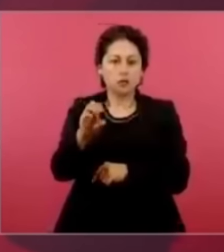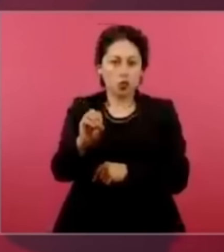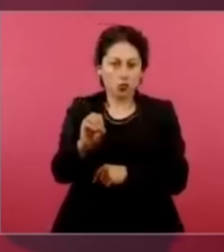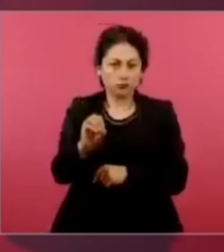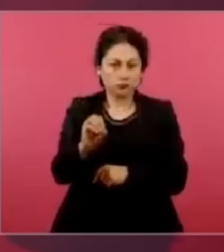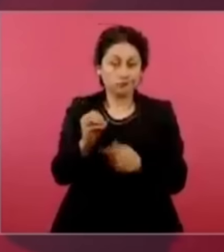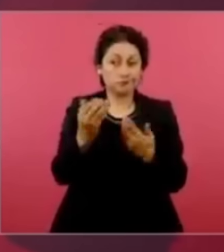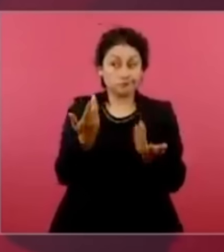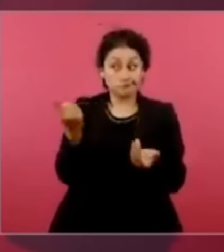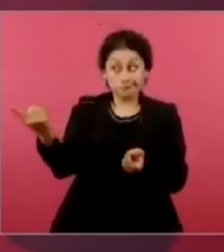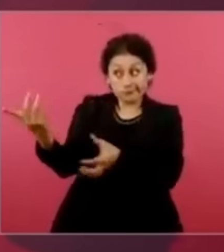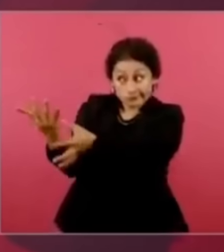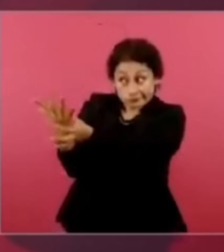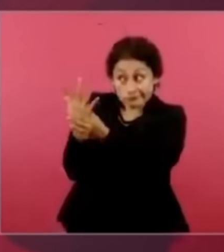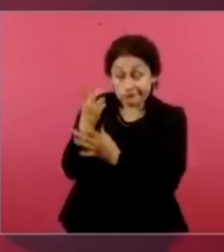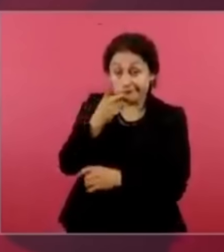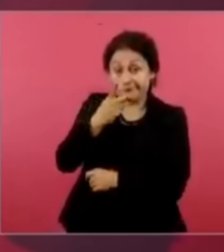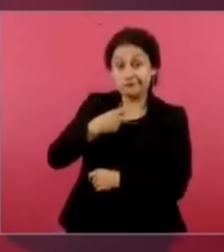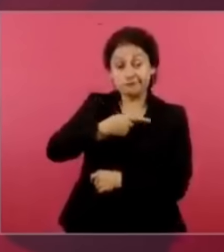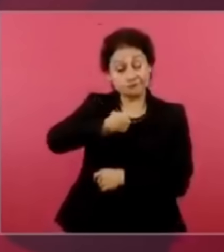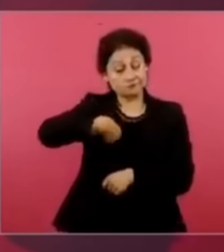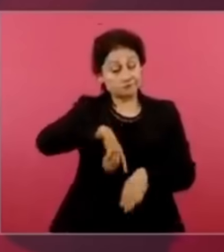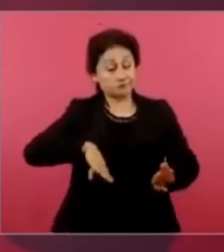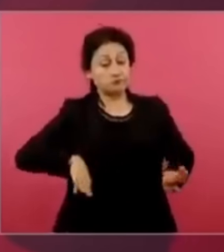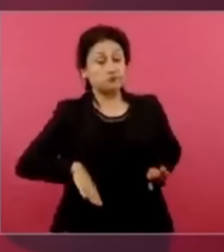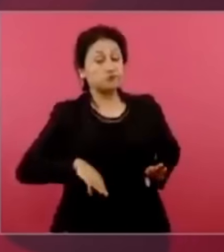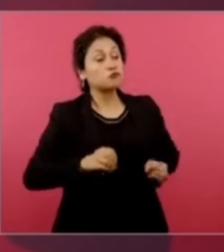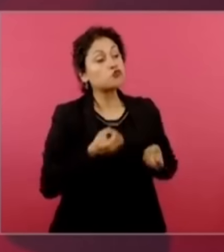de paternalismo,